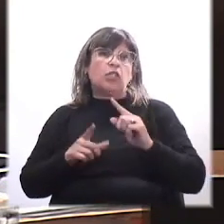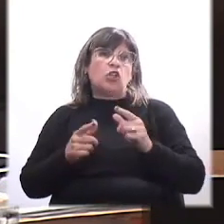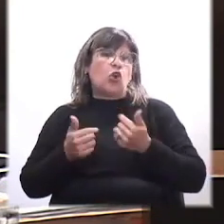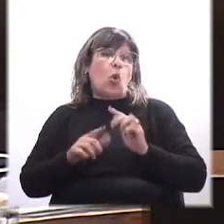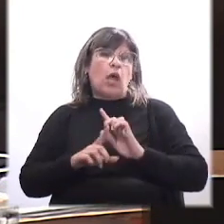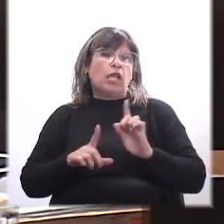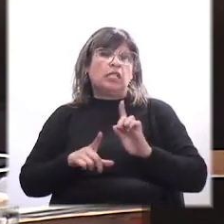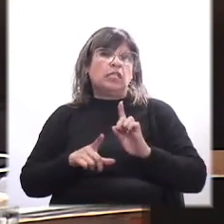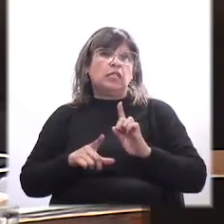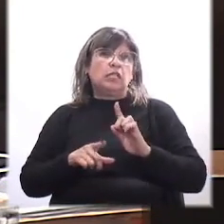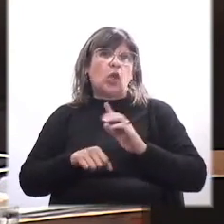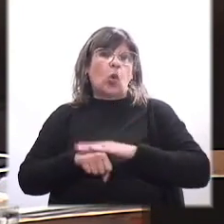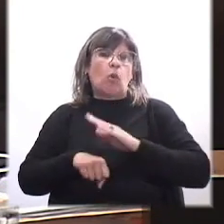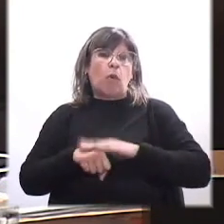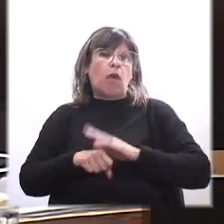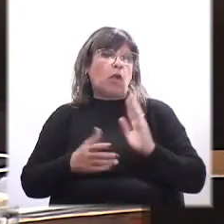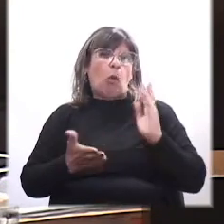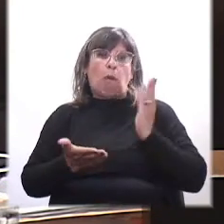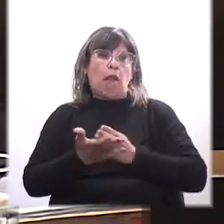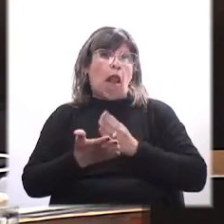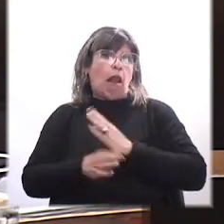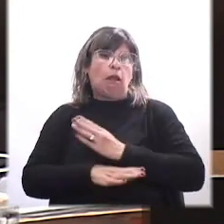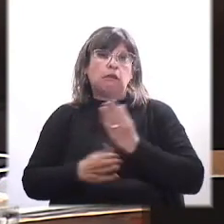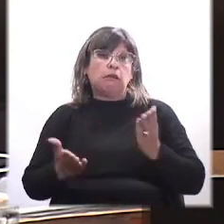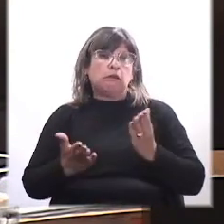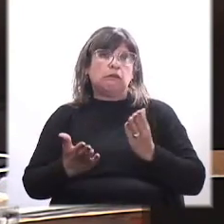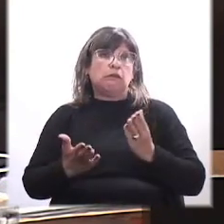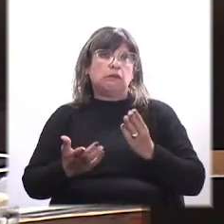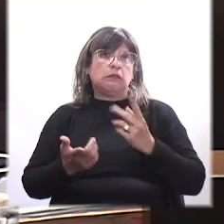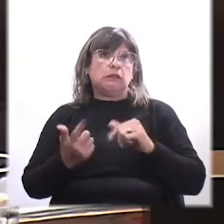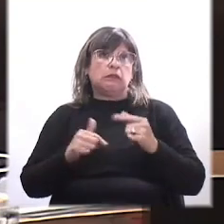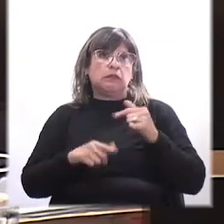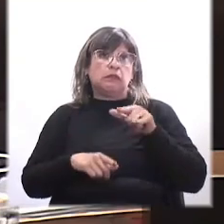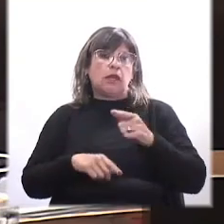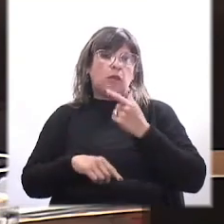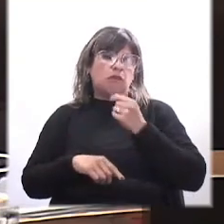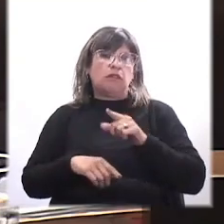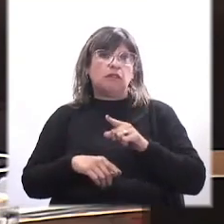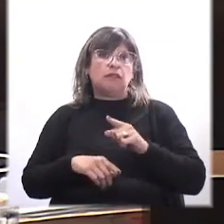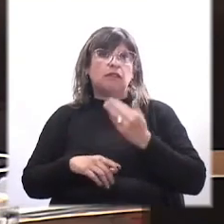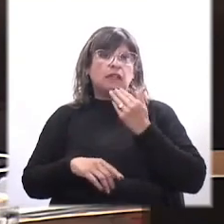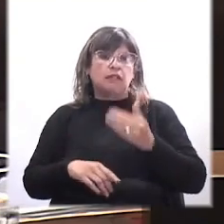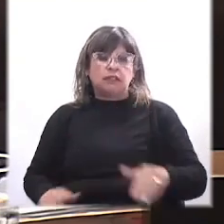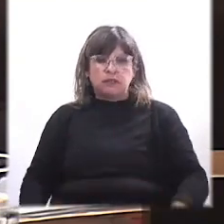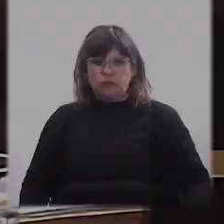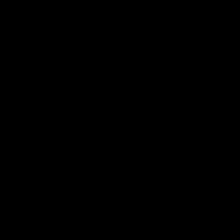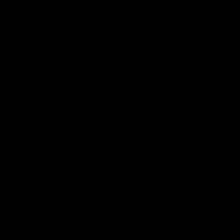consecuencias penales de más fácil tipificación. Muchas gracias.